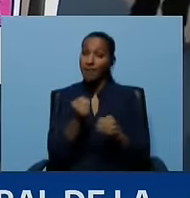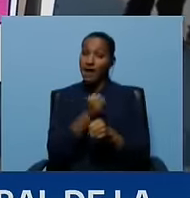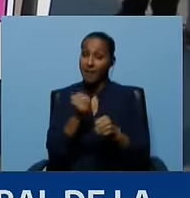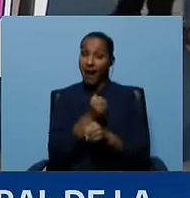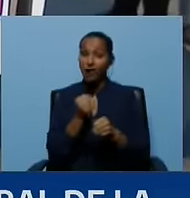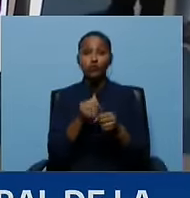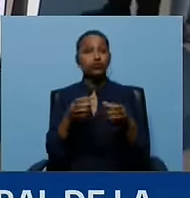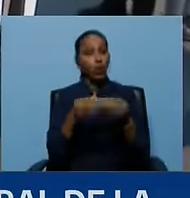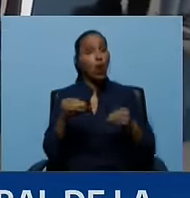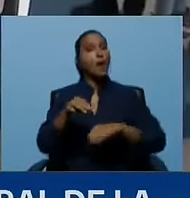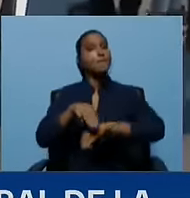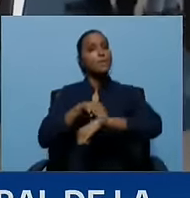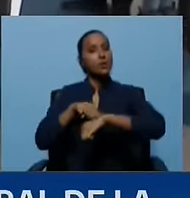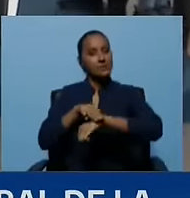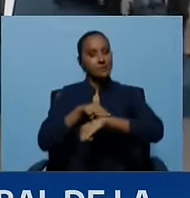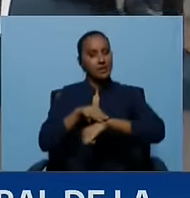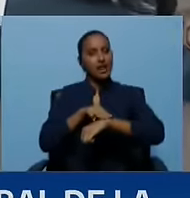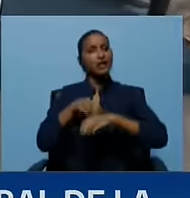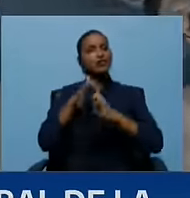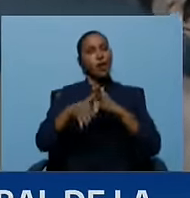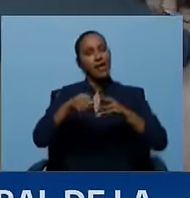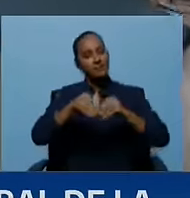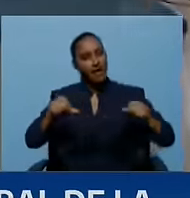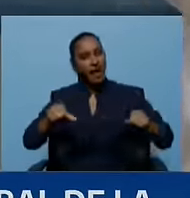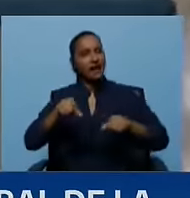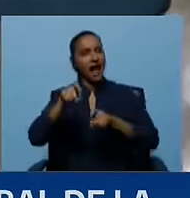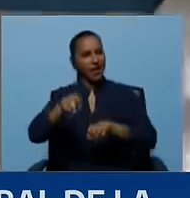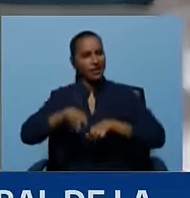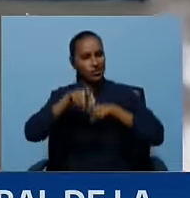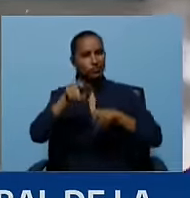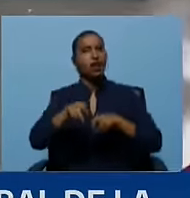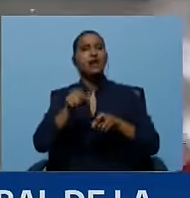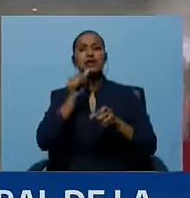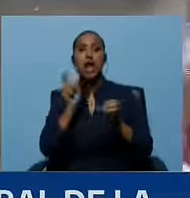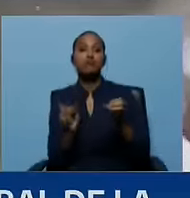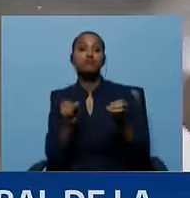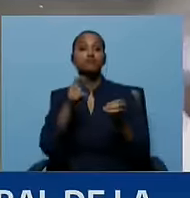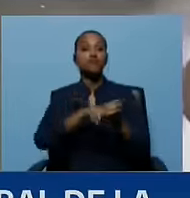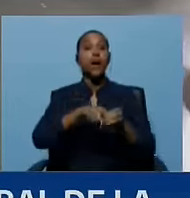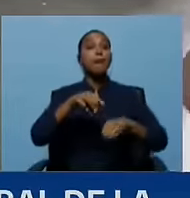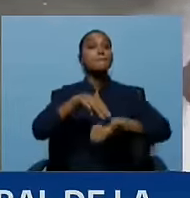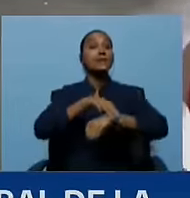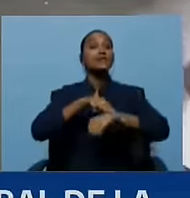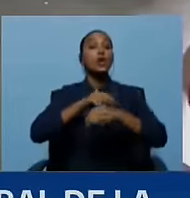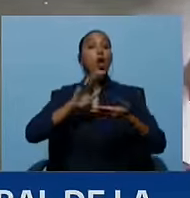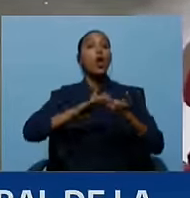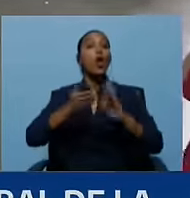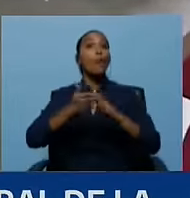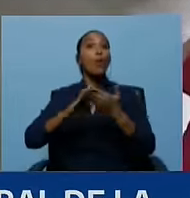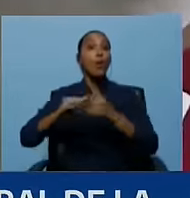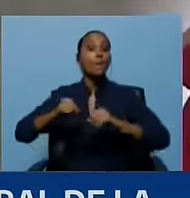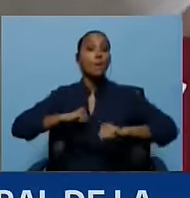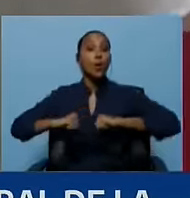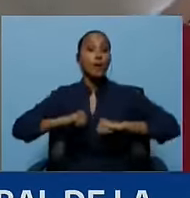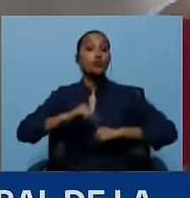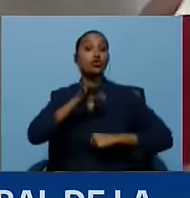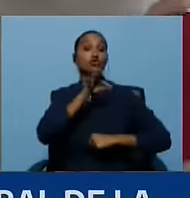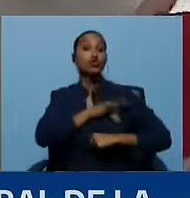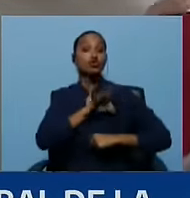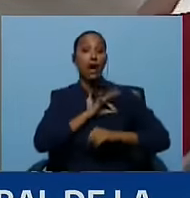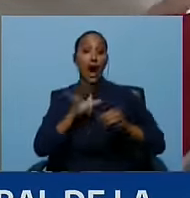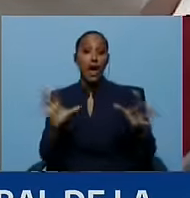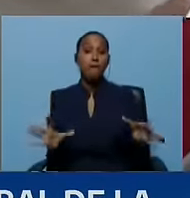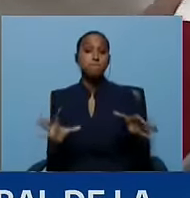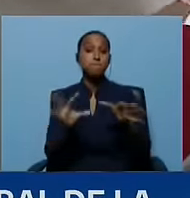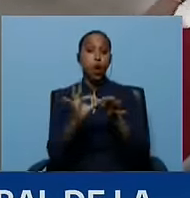por el Ministerio de Agricultura Urbana se incorpora al Ministerio de Comunas, Movimientos Sociales y Agricultura Urbana para